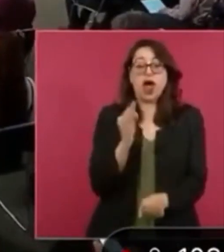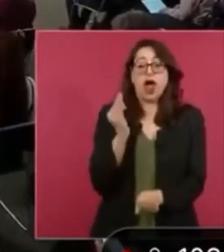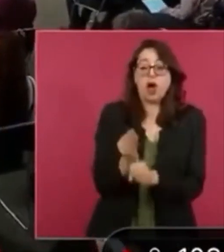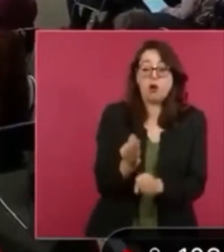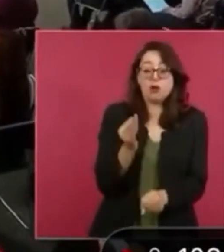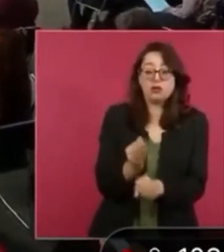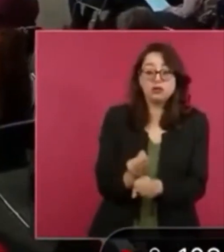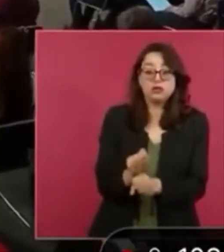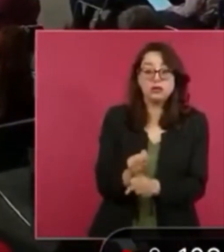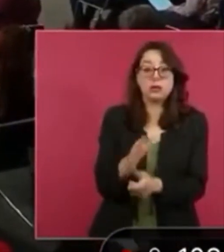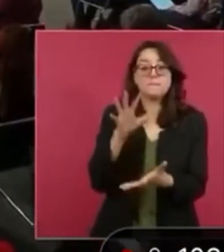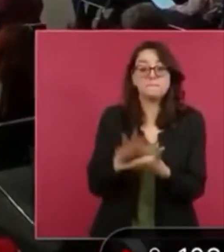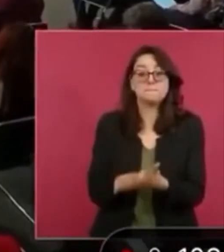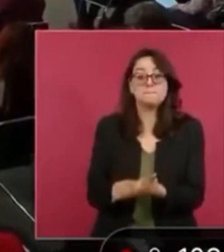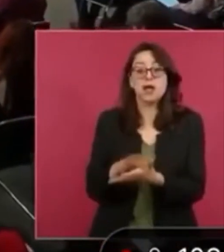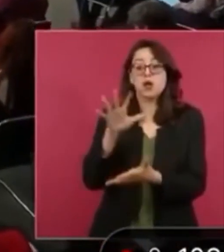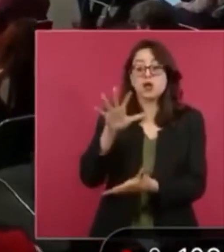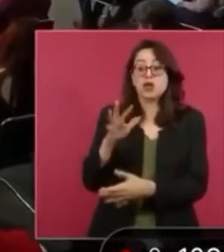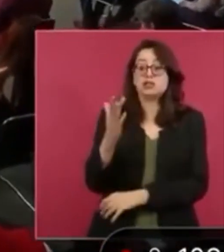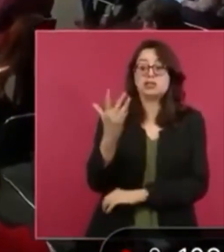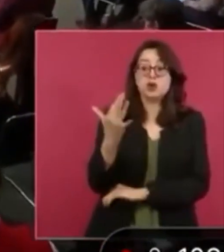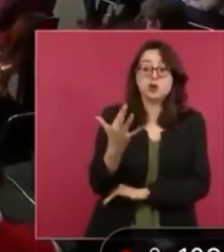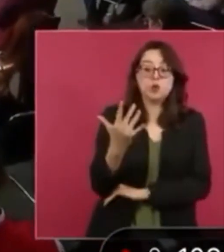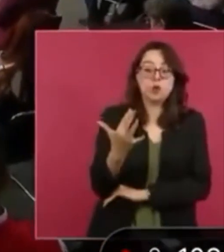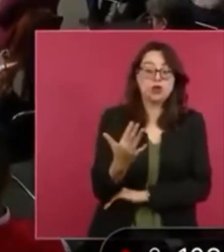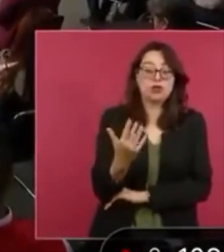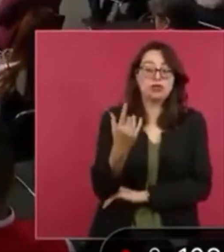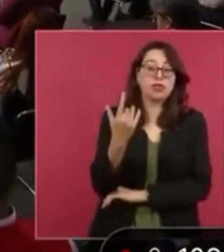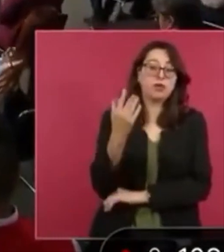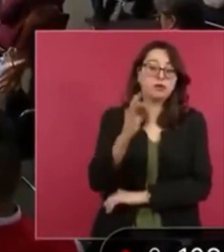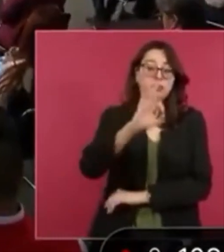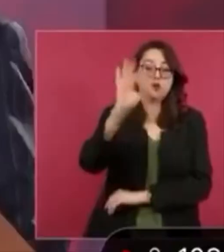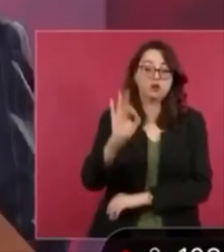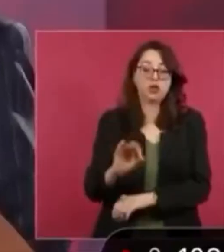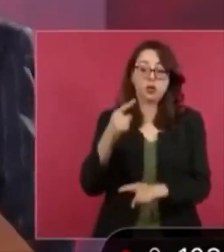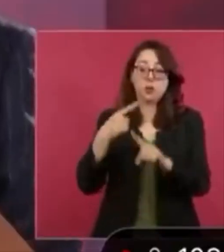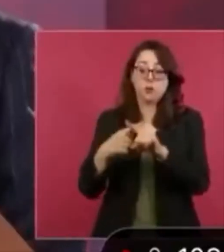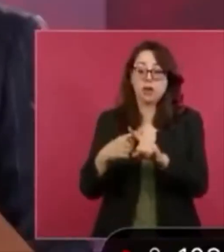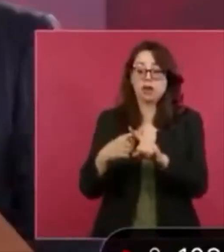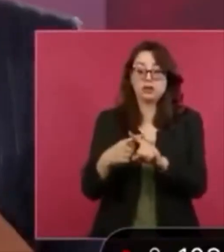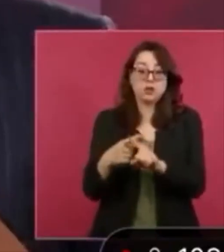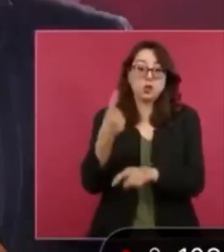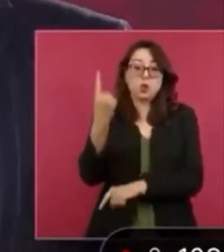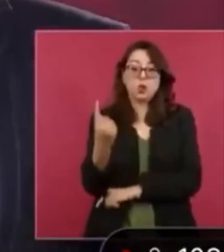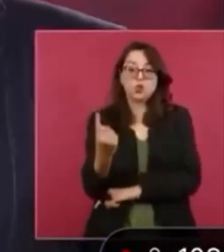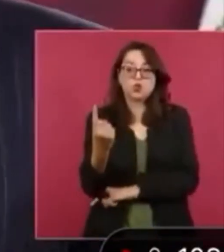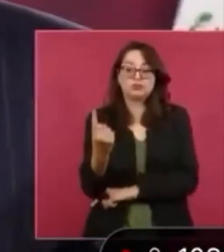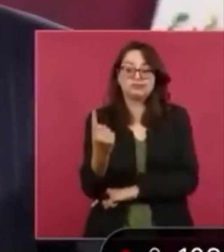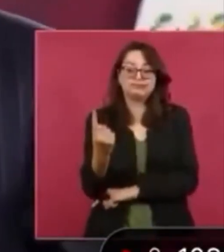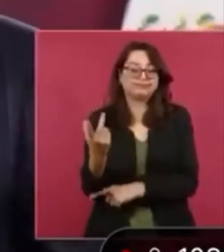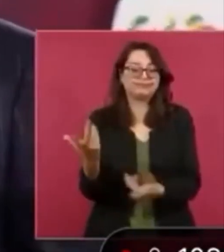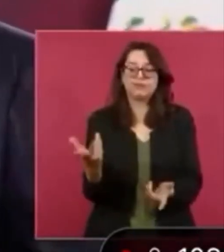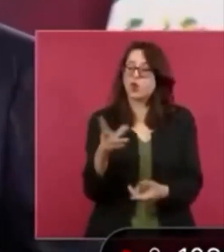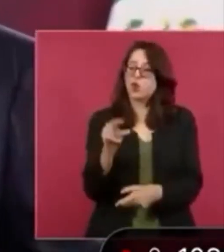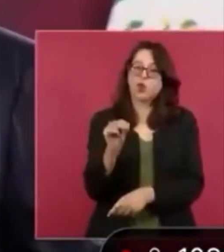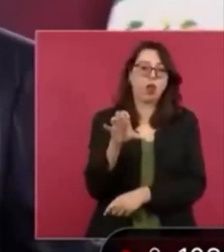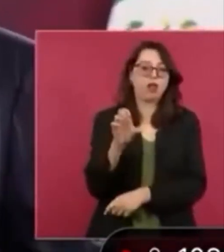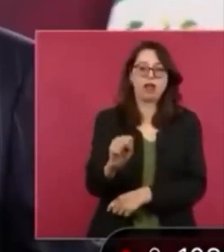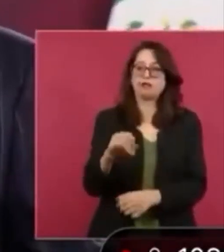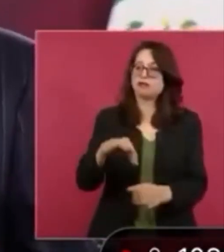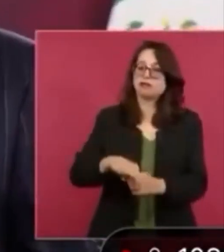simple es la mitad más un más do más 3 pero acá se requieren dos terceras